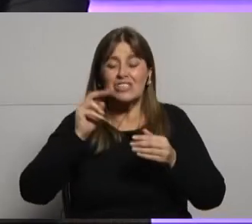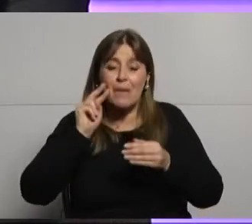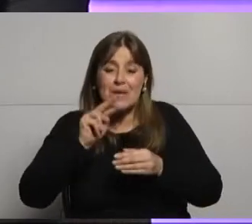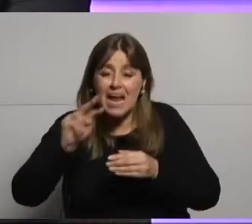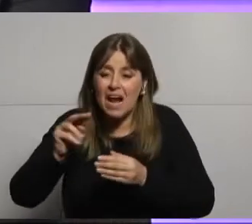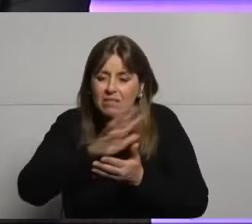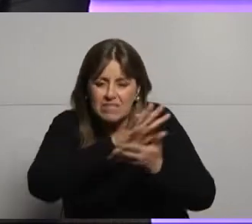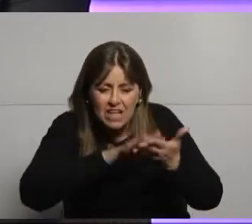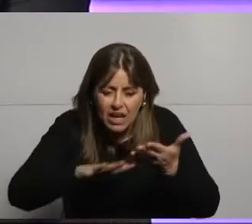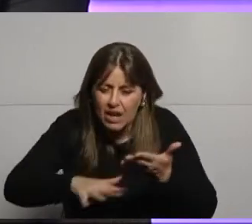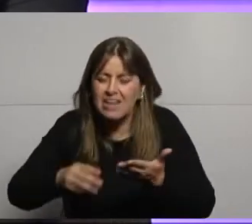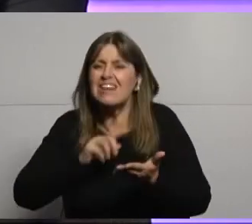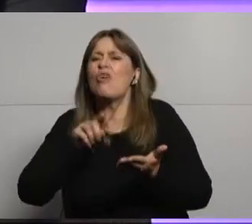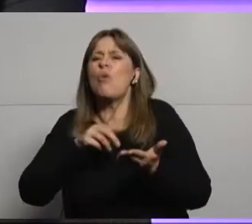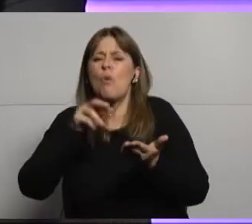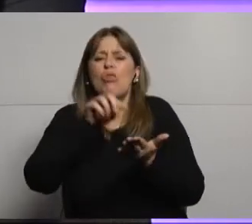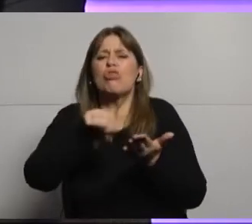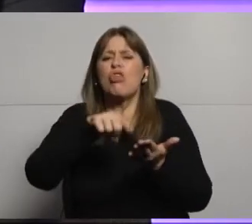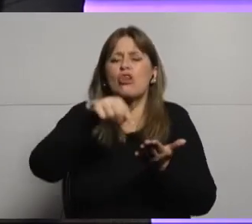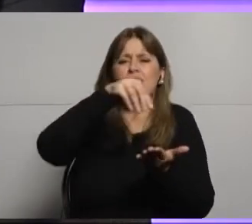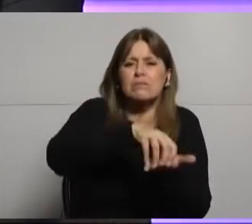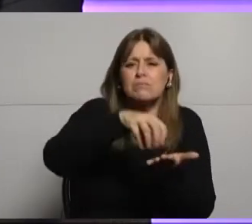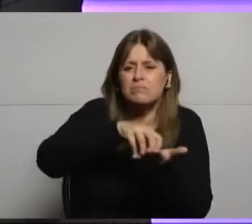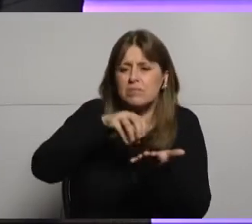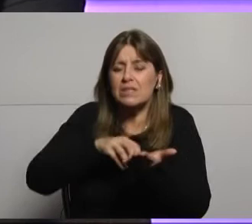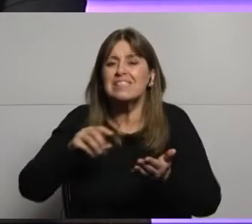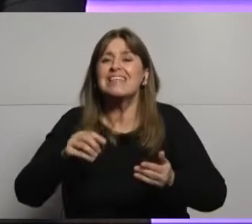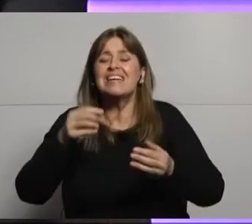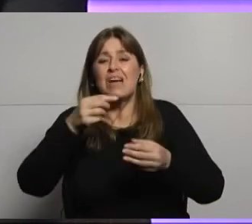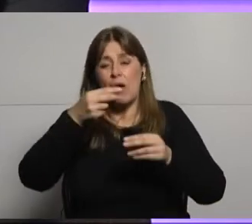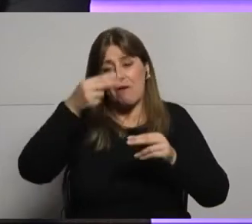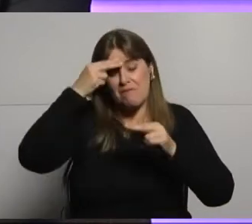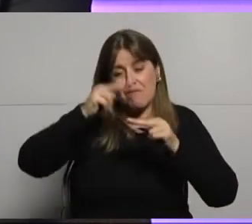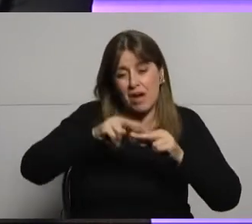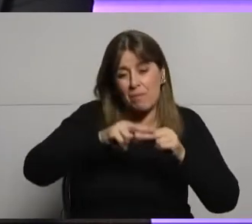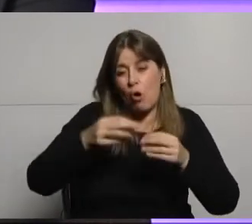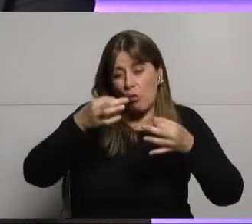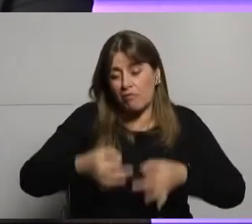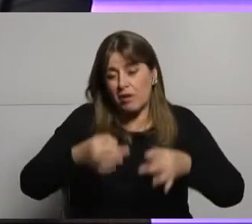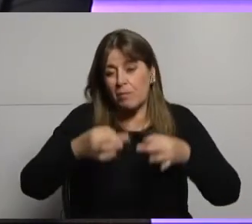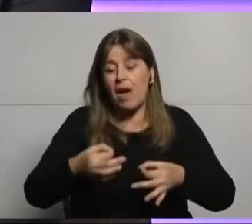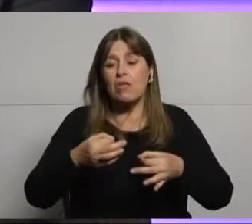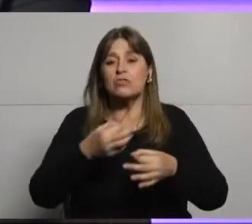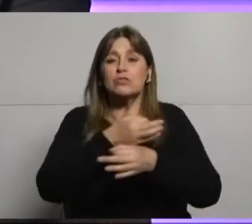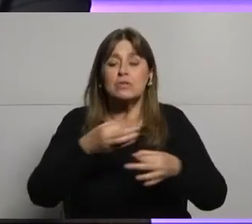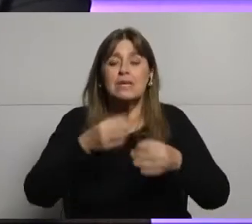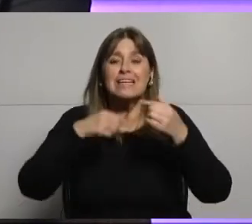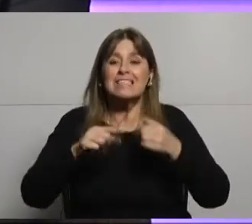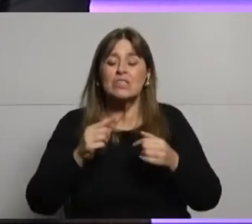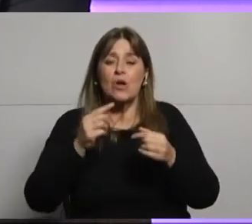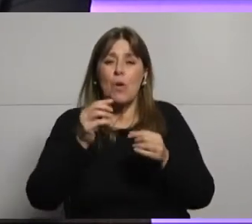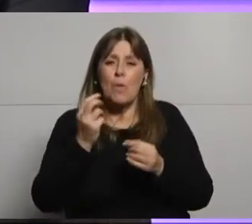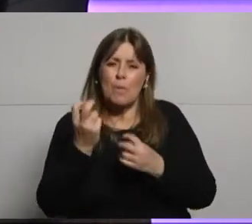Entonces, georreferenciamos los casos, todos los casos confirmados, y eso permite